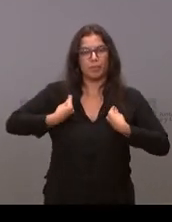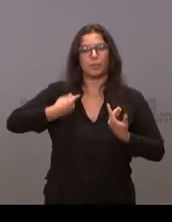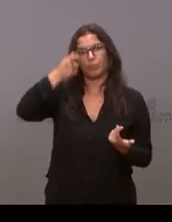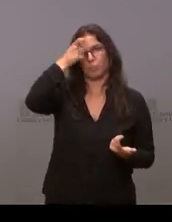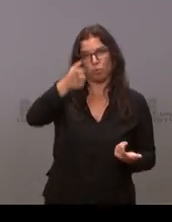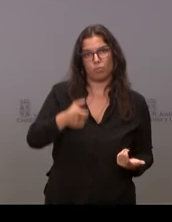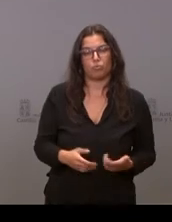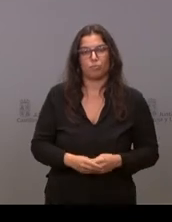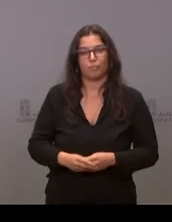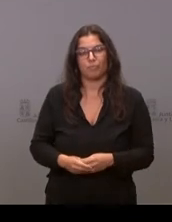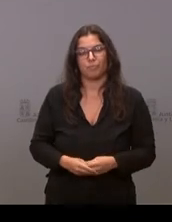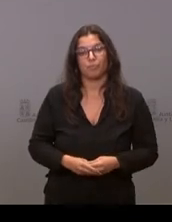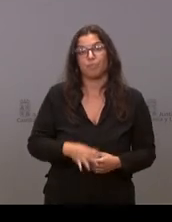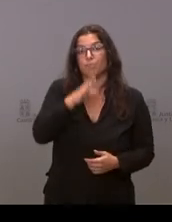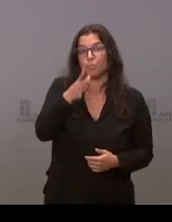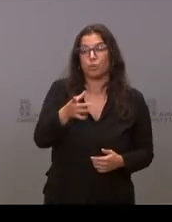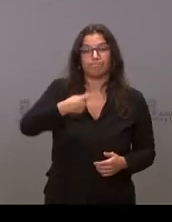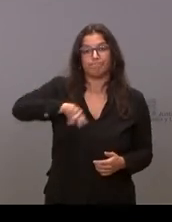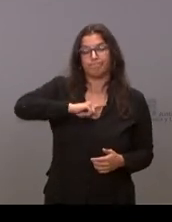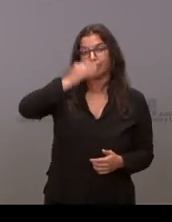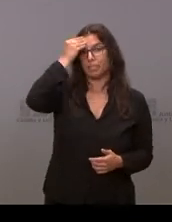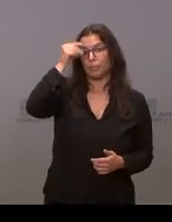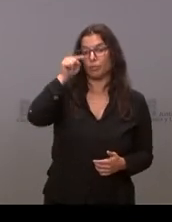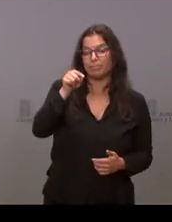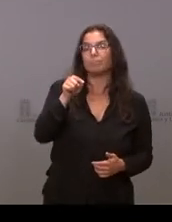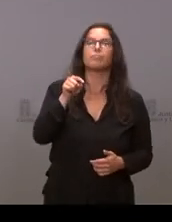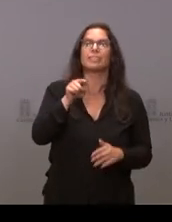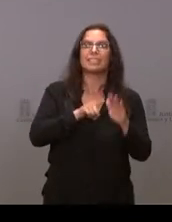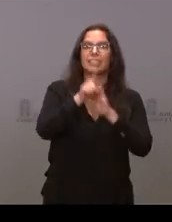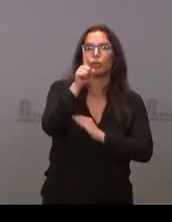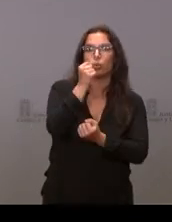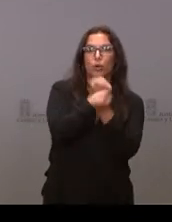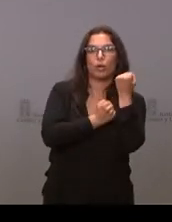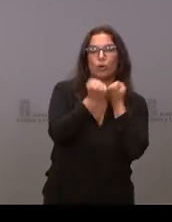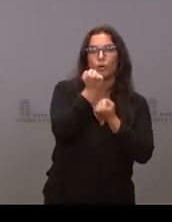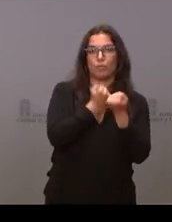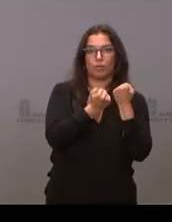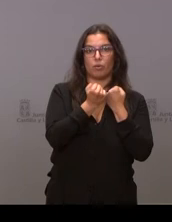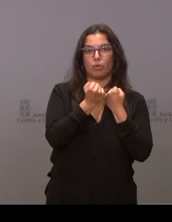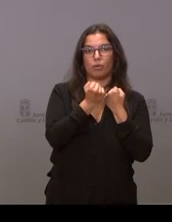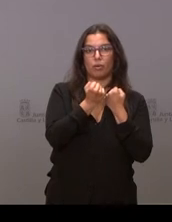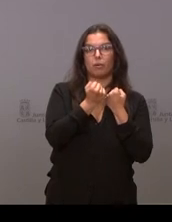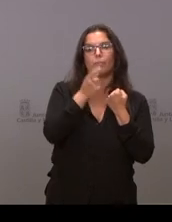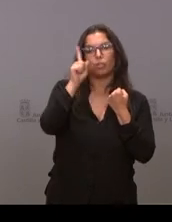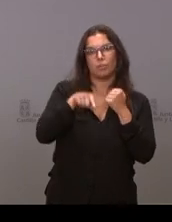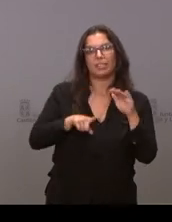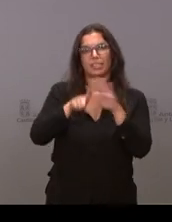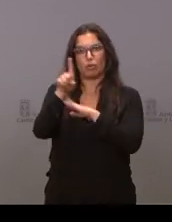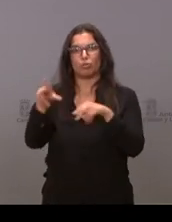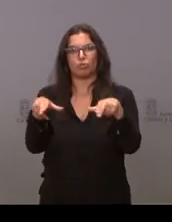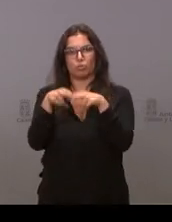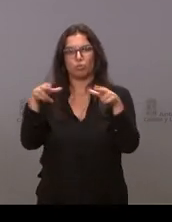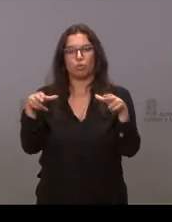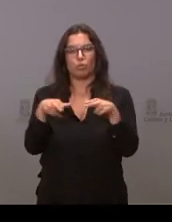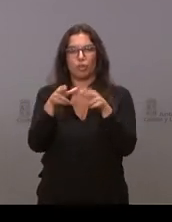el mundo rural. Porque consideramos que ese desarrollo económico, por un lado, pero un desarrollo social, por otro,